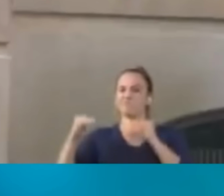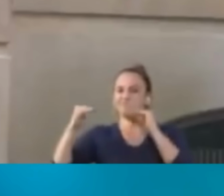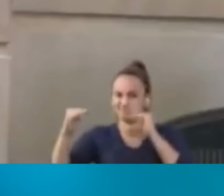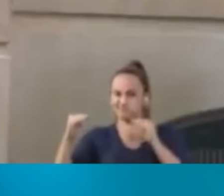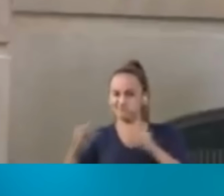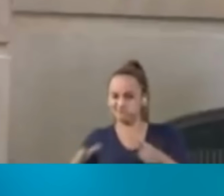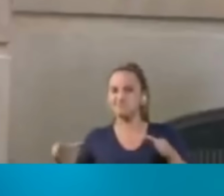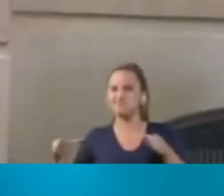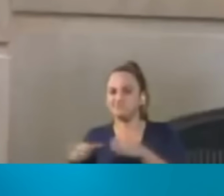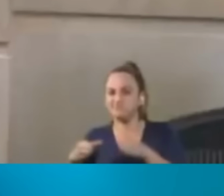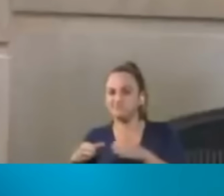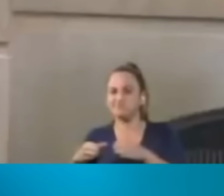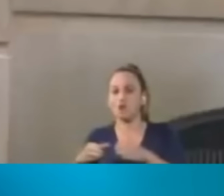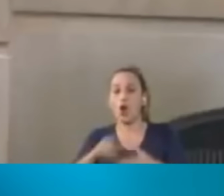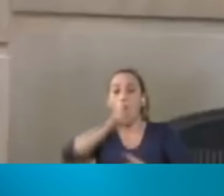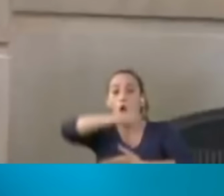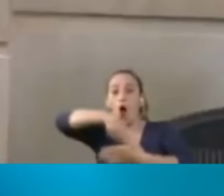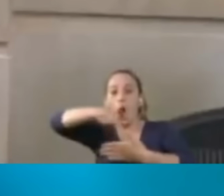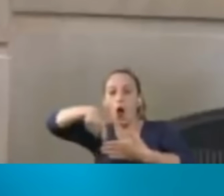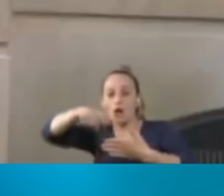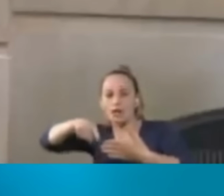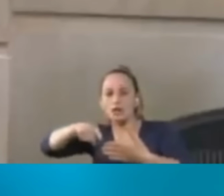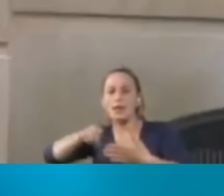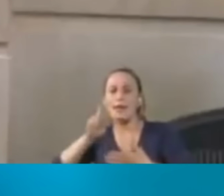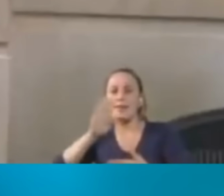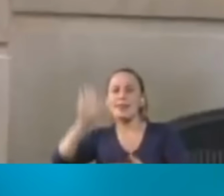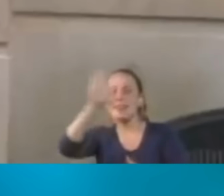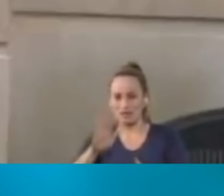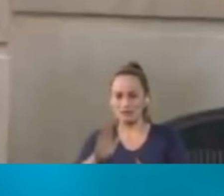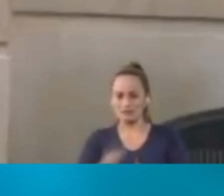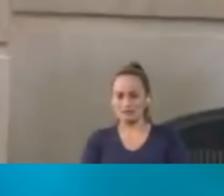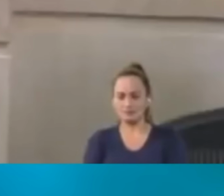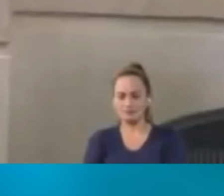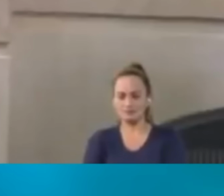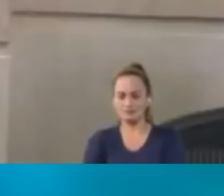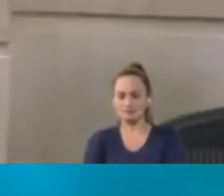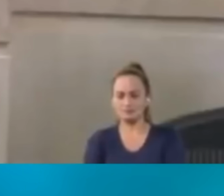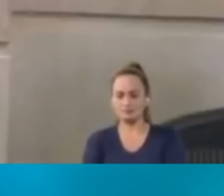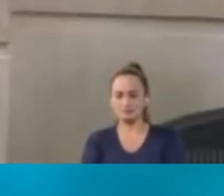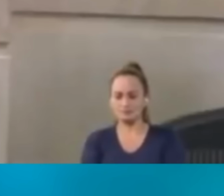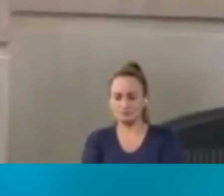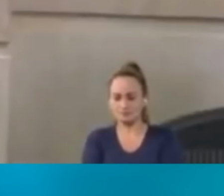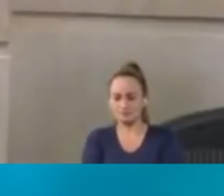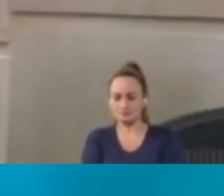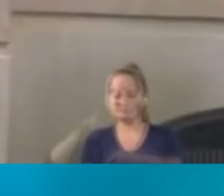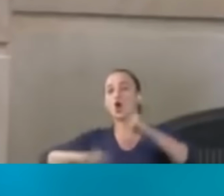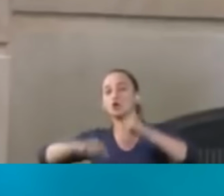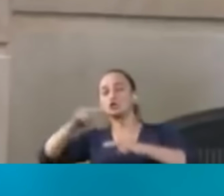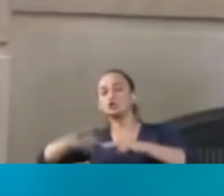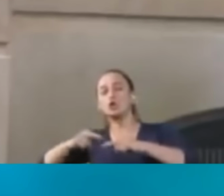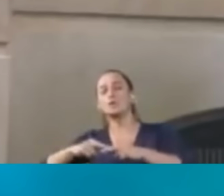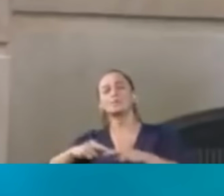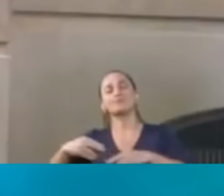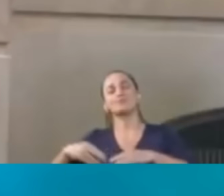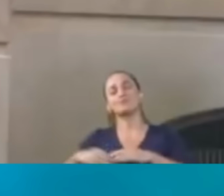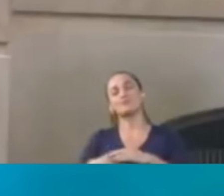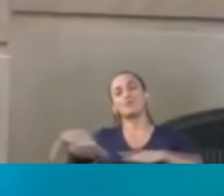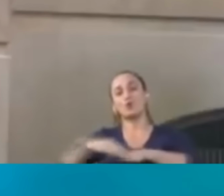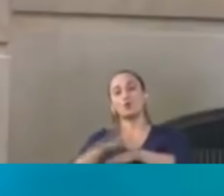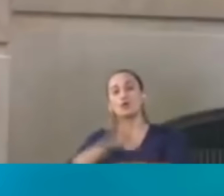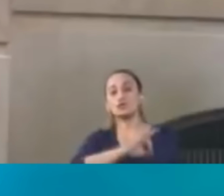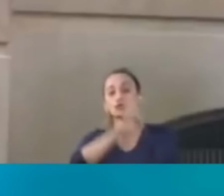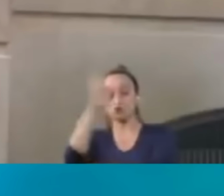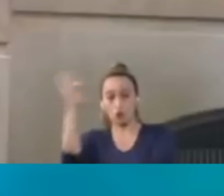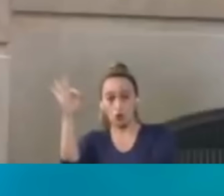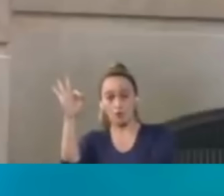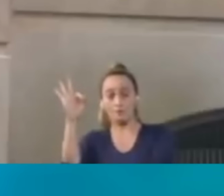había apropiado de la contratación a nivel nacional. Ese pedacito me lo censuraron. Y que el Odebrecht,